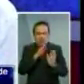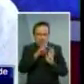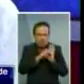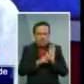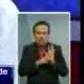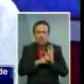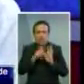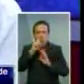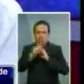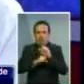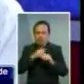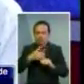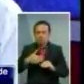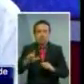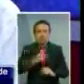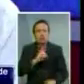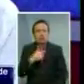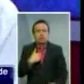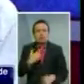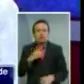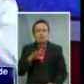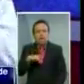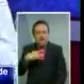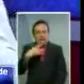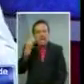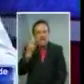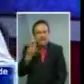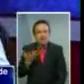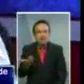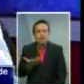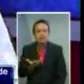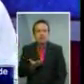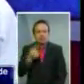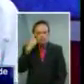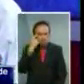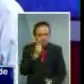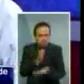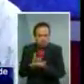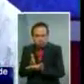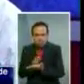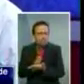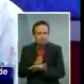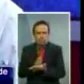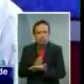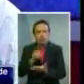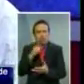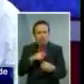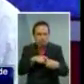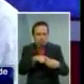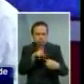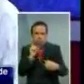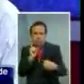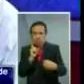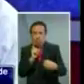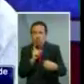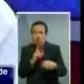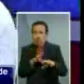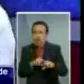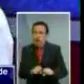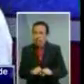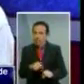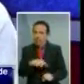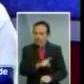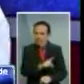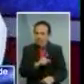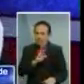se desarrolló hace un año, y nosotros dijimos, mira, nos vamos a elegir. Toda una cosa bien media maquiavélica, donde, mire, nos vamos a ir del partido, pero aseguremos el cupo, por lo tanto, vayamos